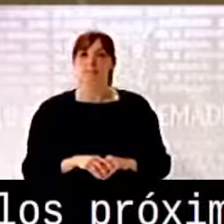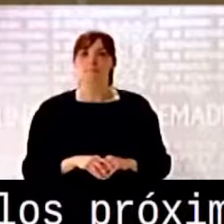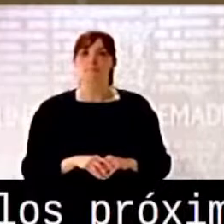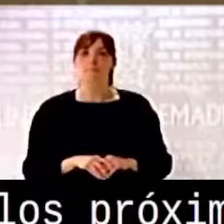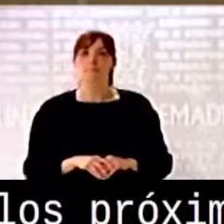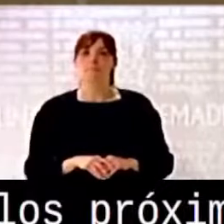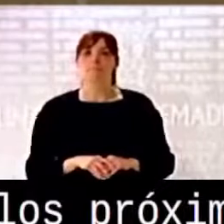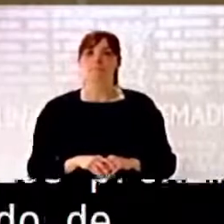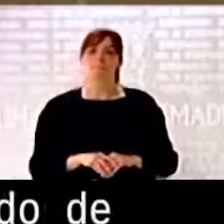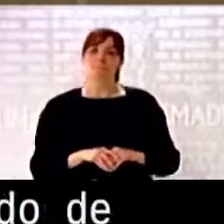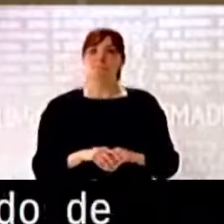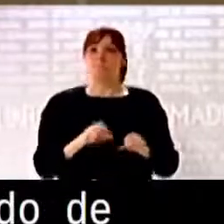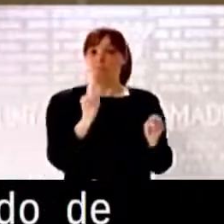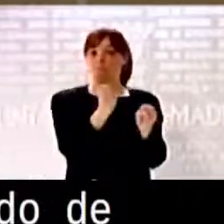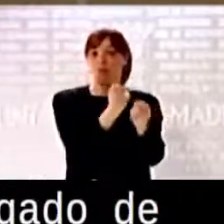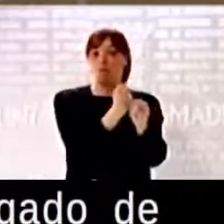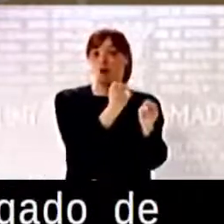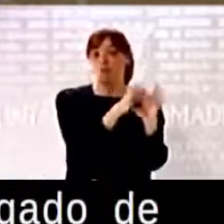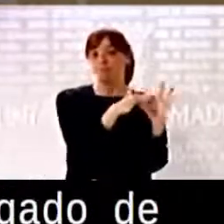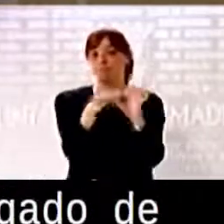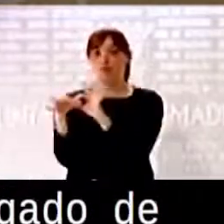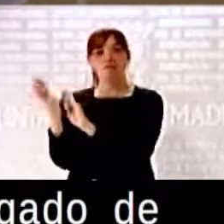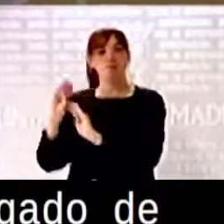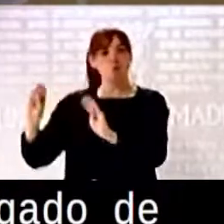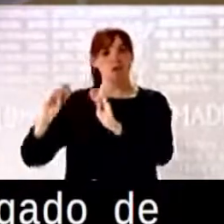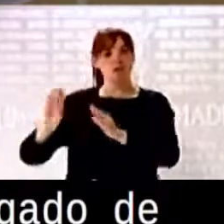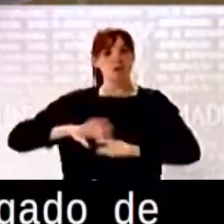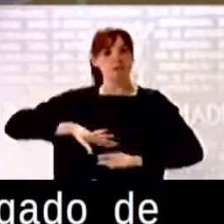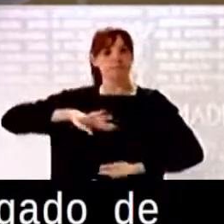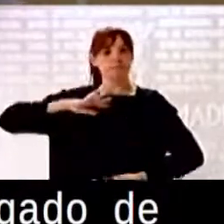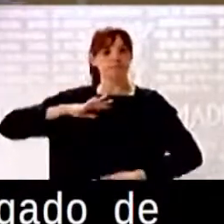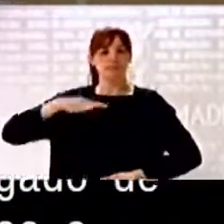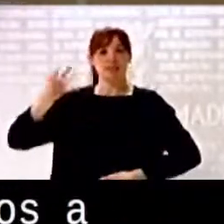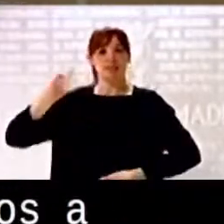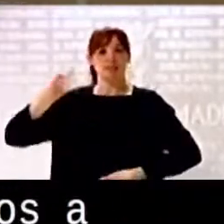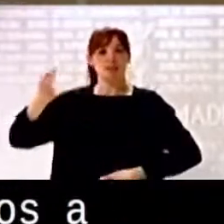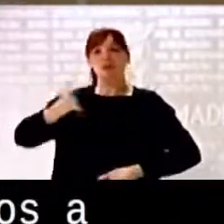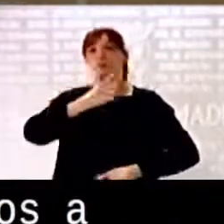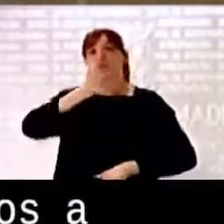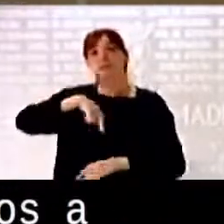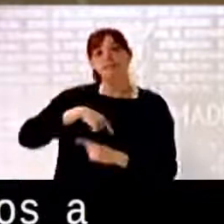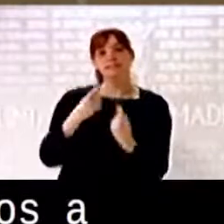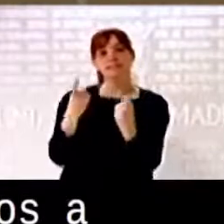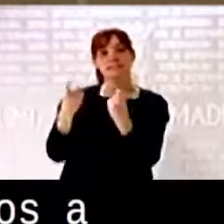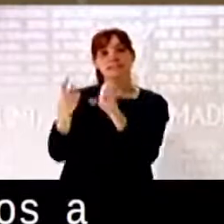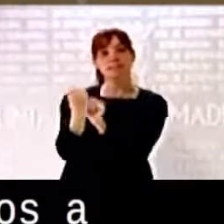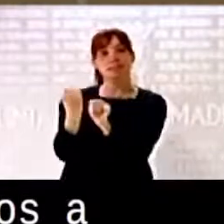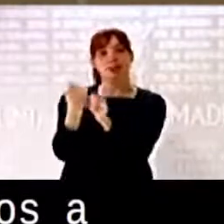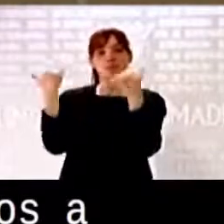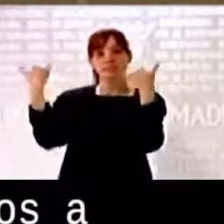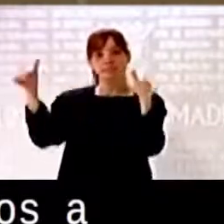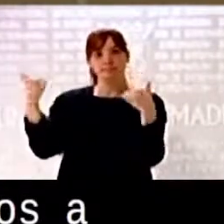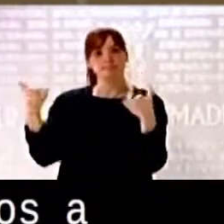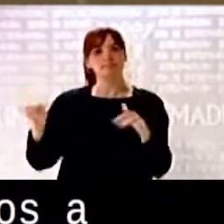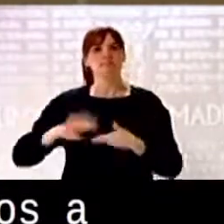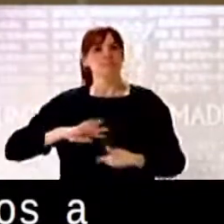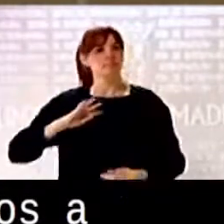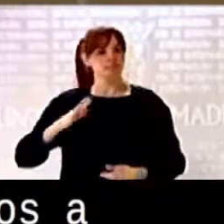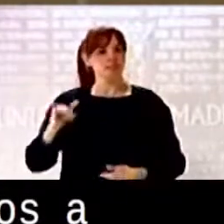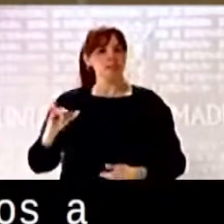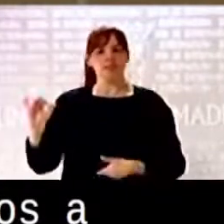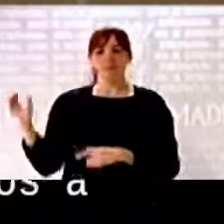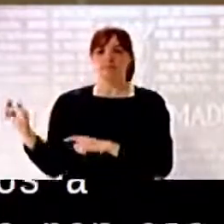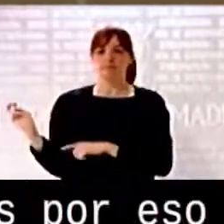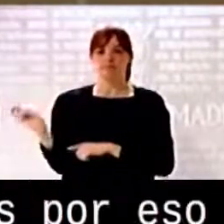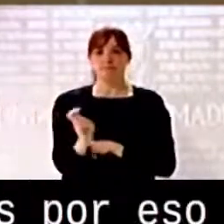ir cargado de formación, porque necesitamos y vamos a necesitar trabajadores cualificados.